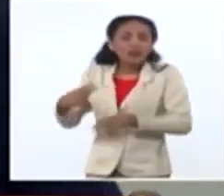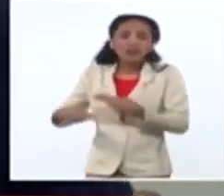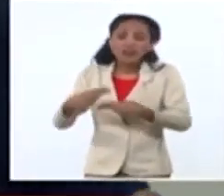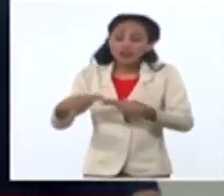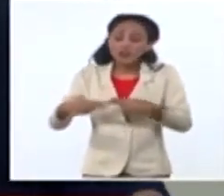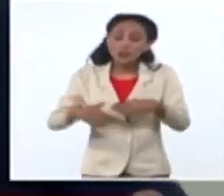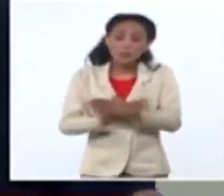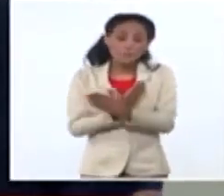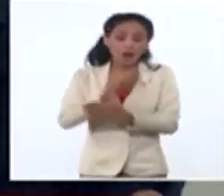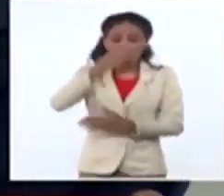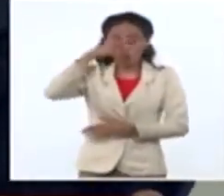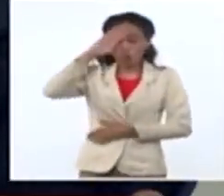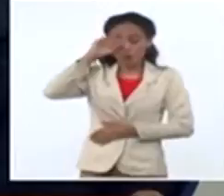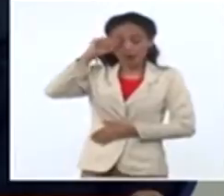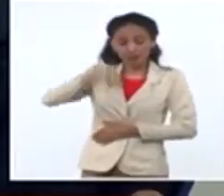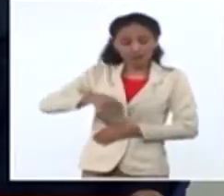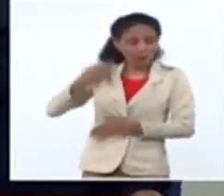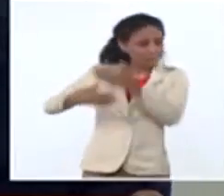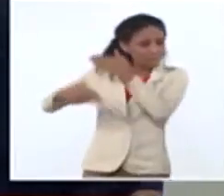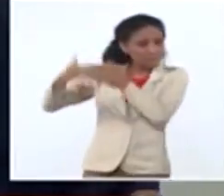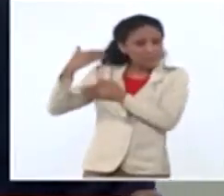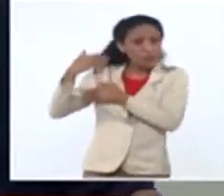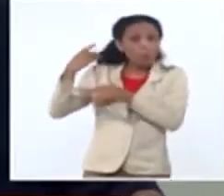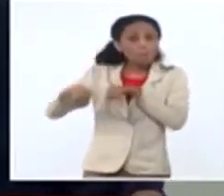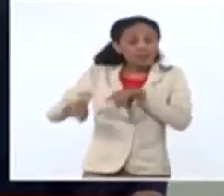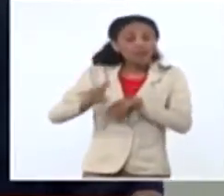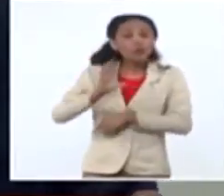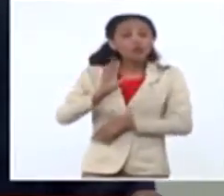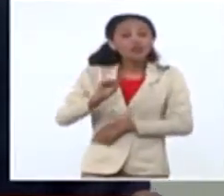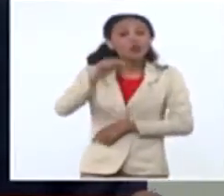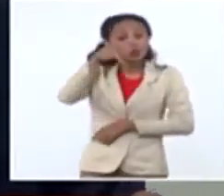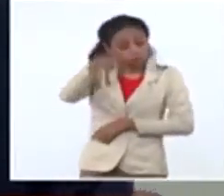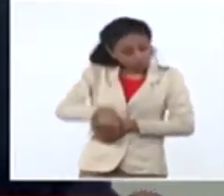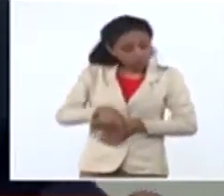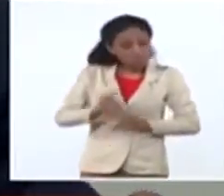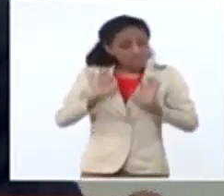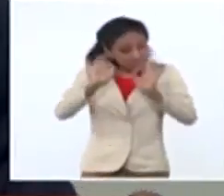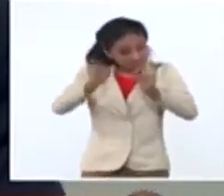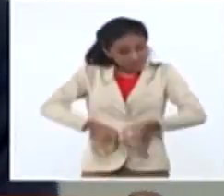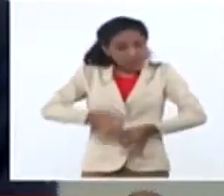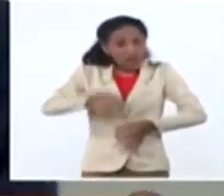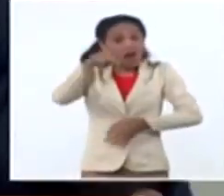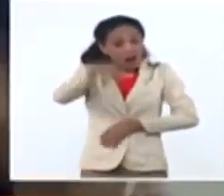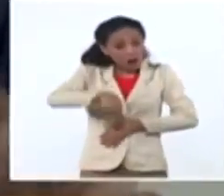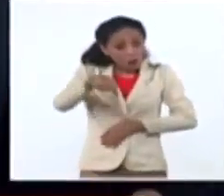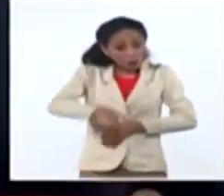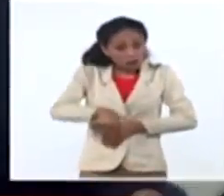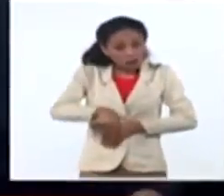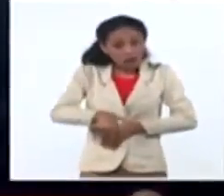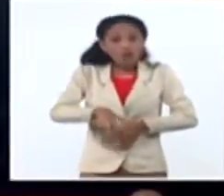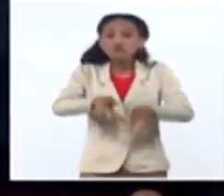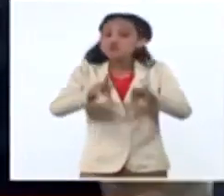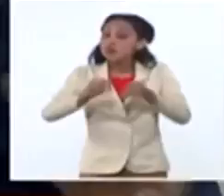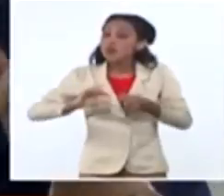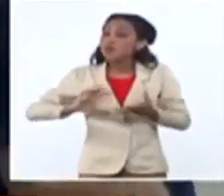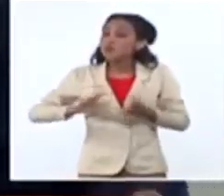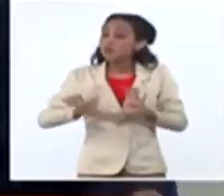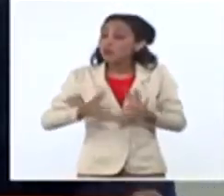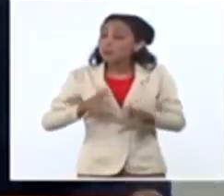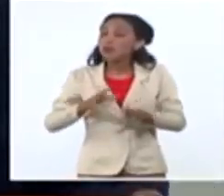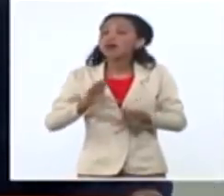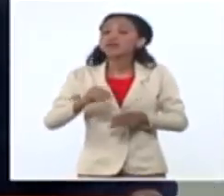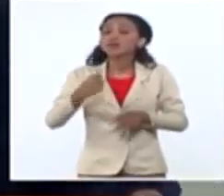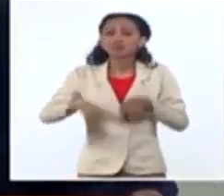pasado. Hablo de amenazas reales actuales y hablo de hechos